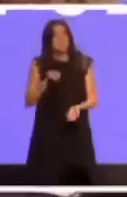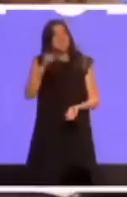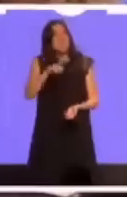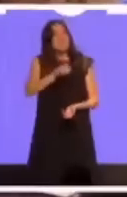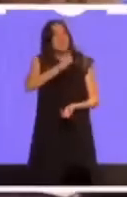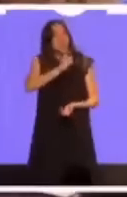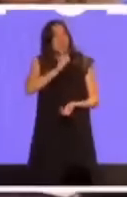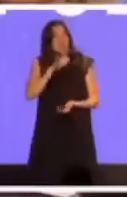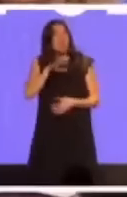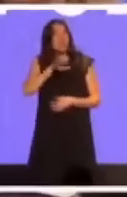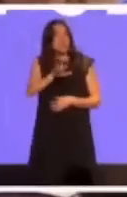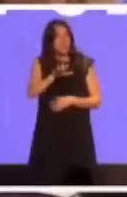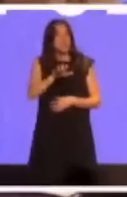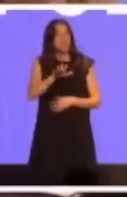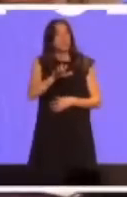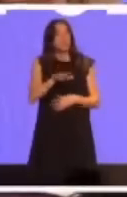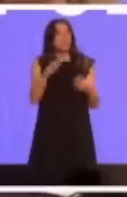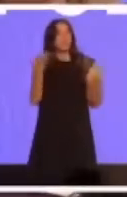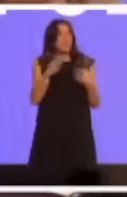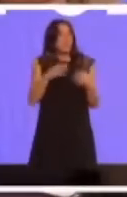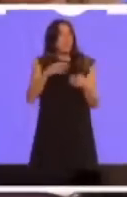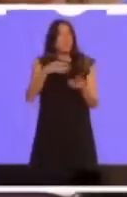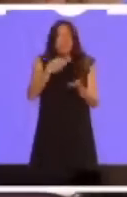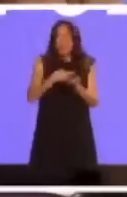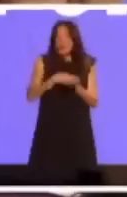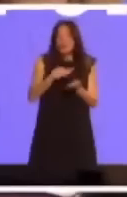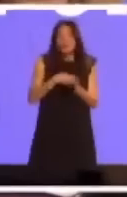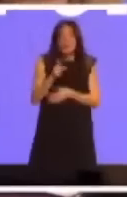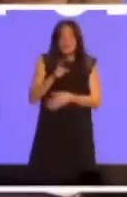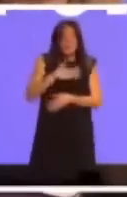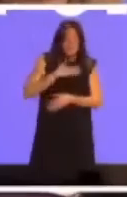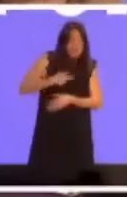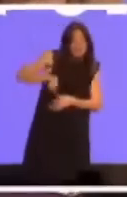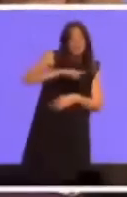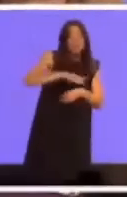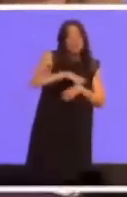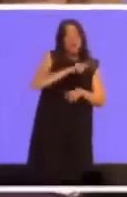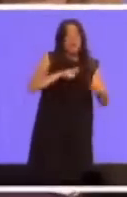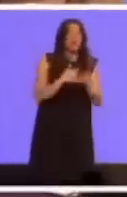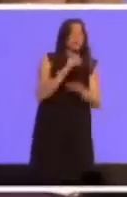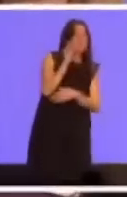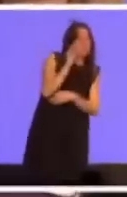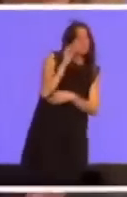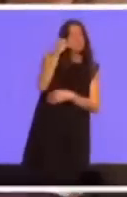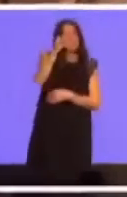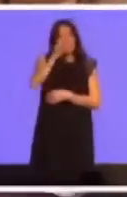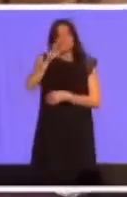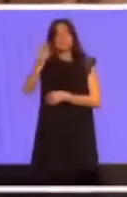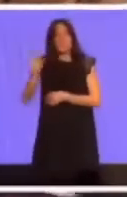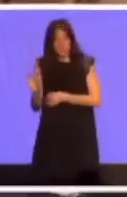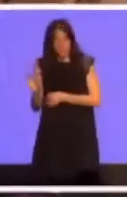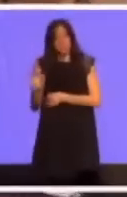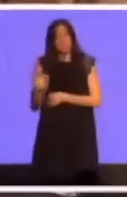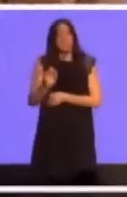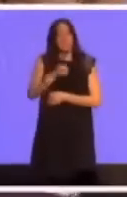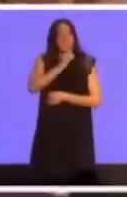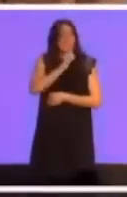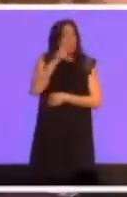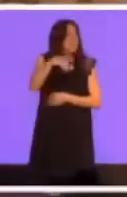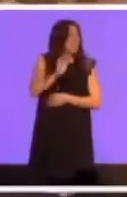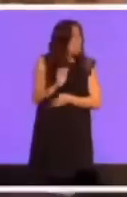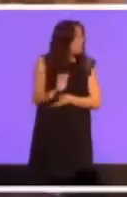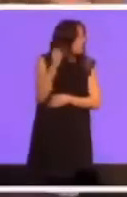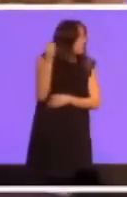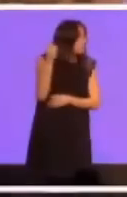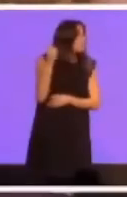el estado tiene la obligación de garantizar nuestros derechos para todas todos y todas y de cómo conseguimos que